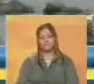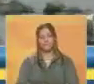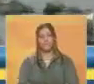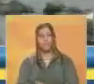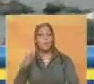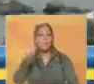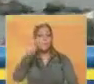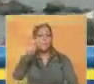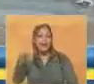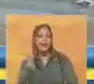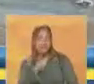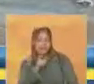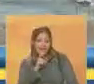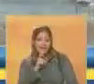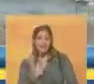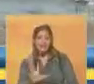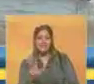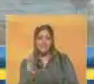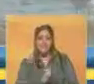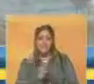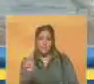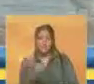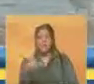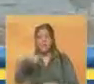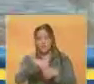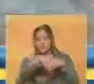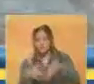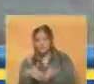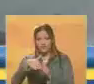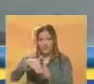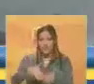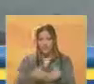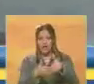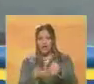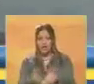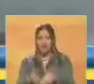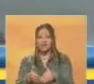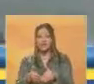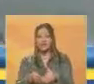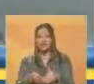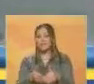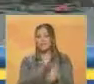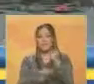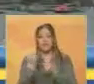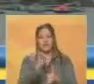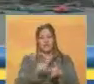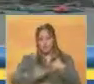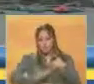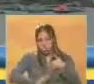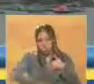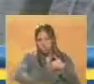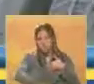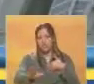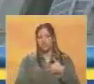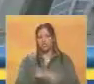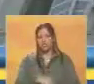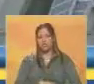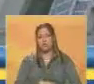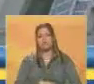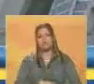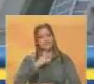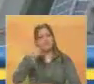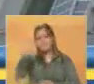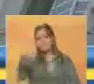Una mujer embarazada de 5 meses que viajaba en el crucero Costa Concordia y que perdió a su bebé días después del naufragio, por lo que pedirá